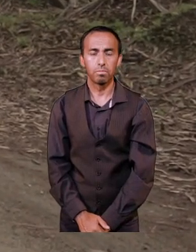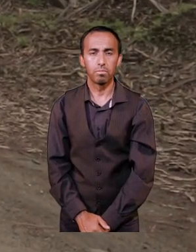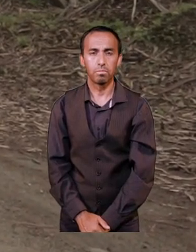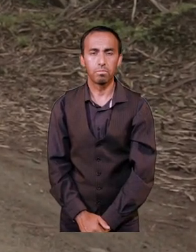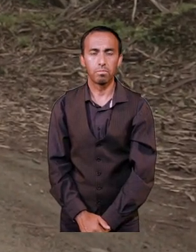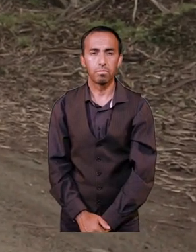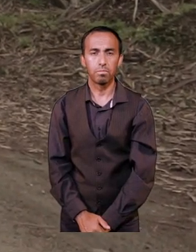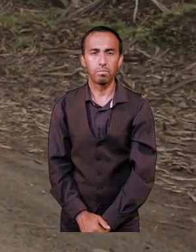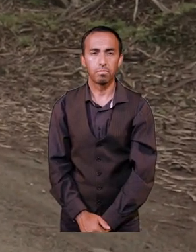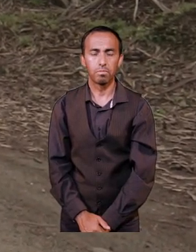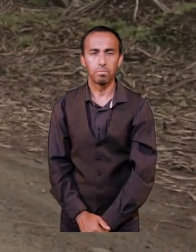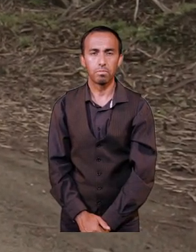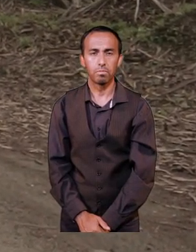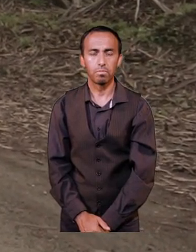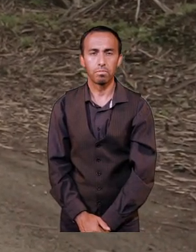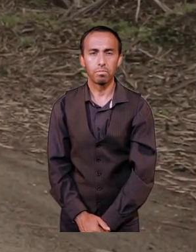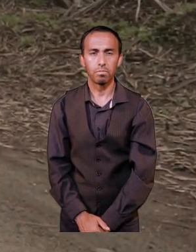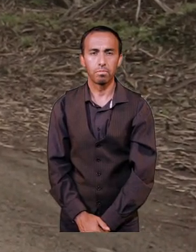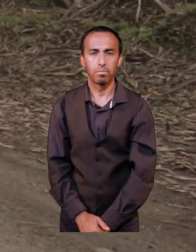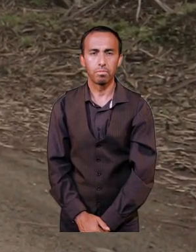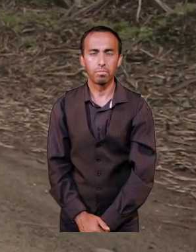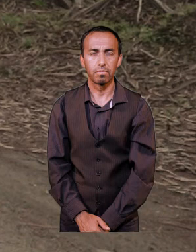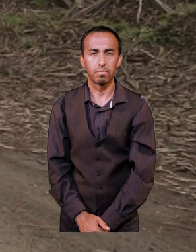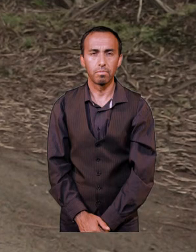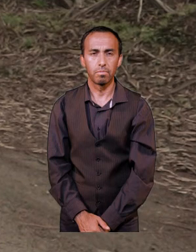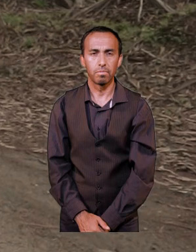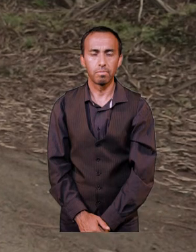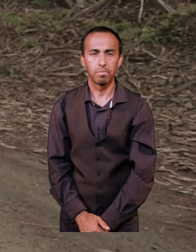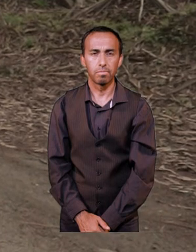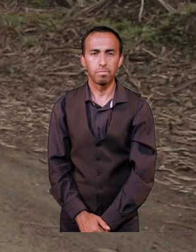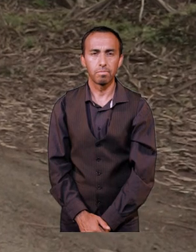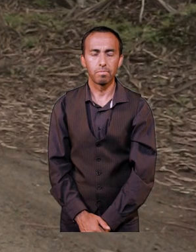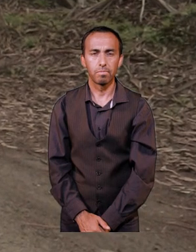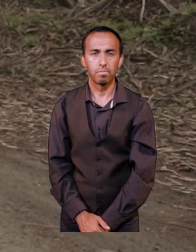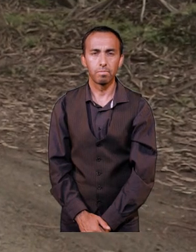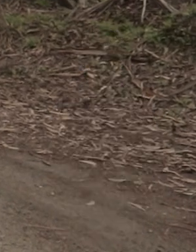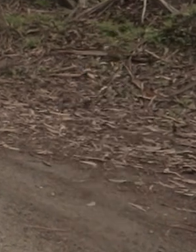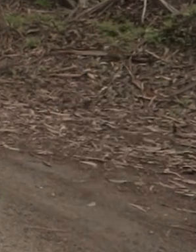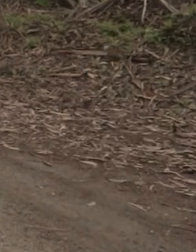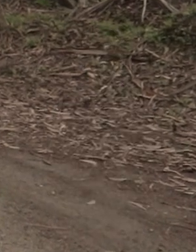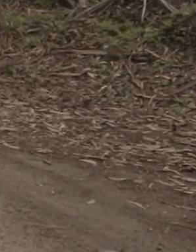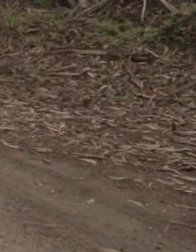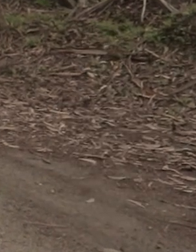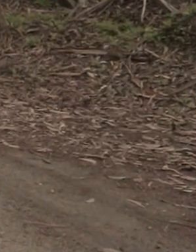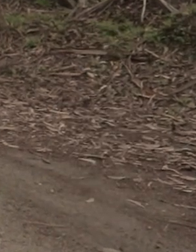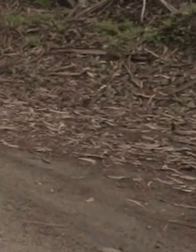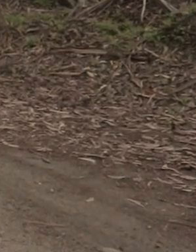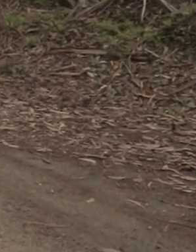Gabriela y sus hijos caminan por el bosque, listos para regresar a casa.